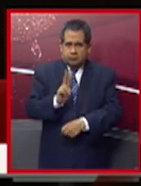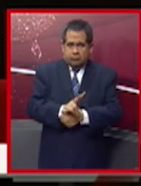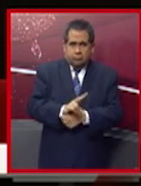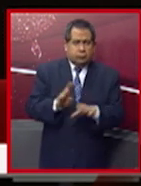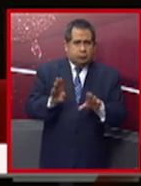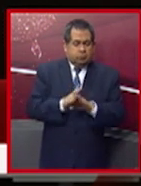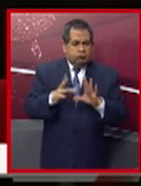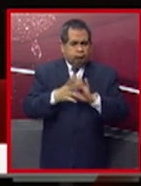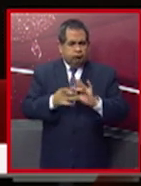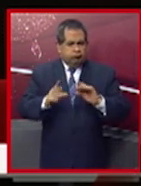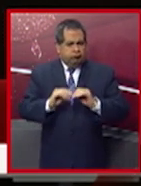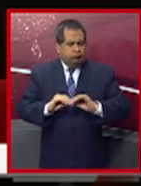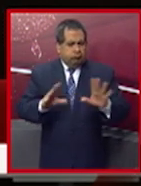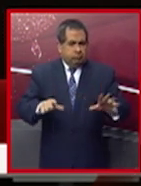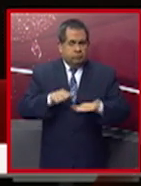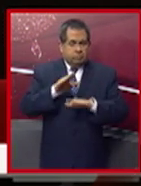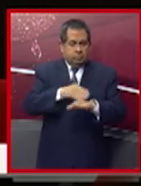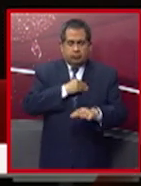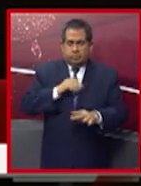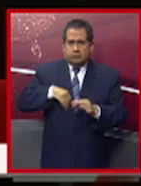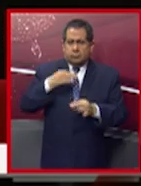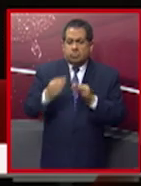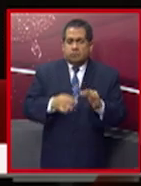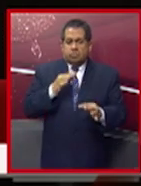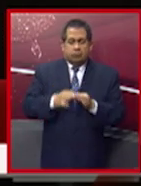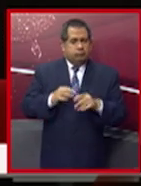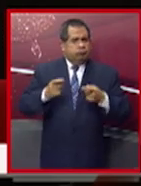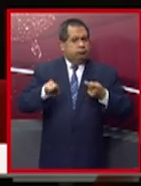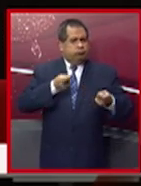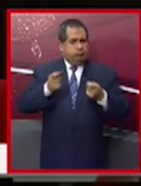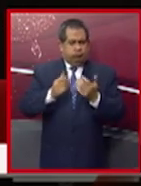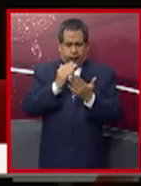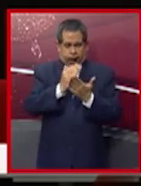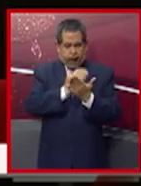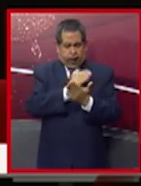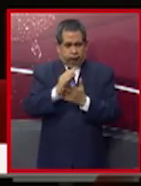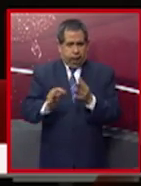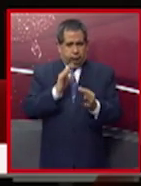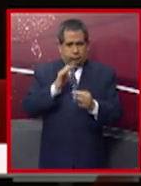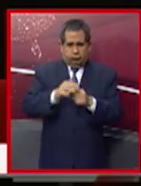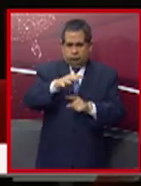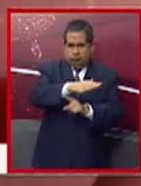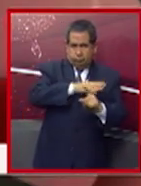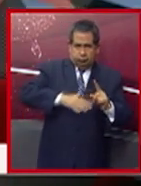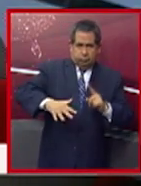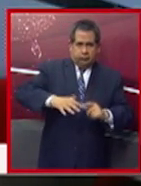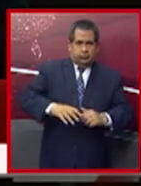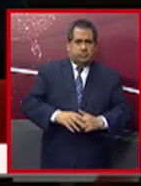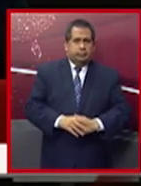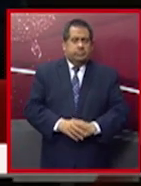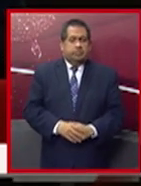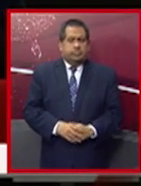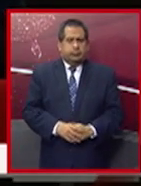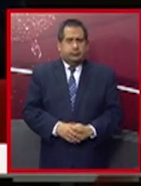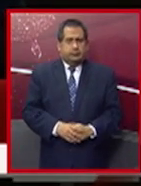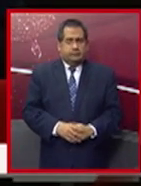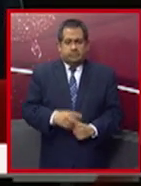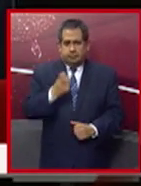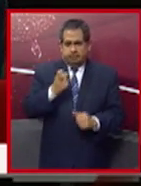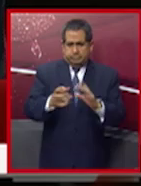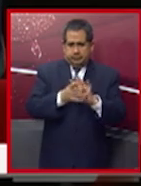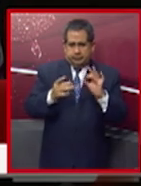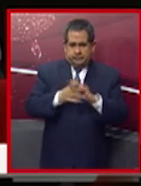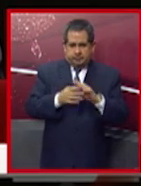y verificación sobre el cumplimiento de la regulación jurídica y ambiental. Pero esta